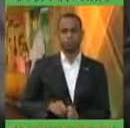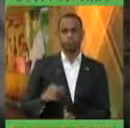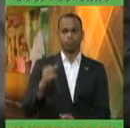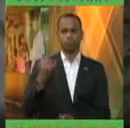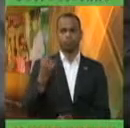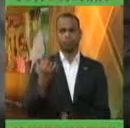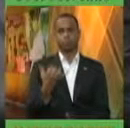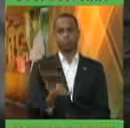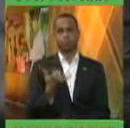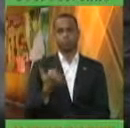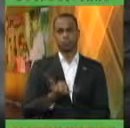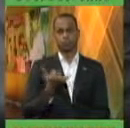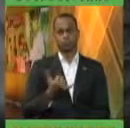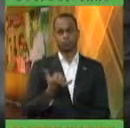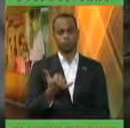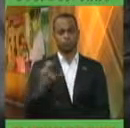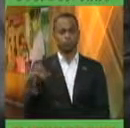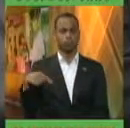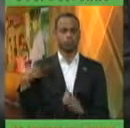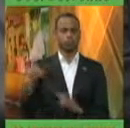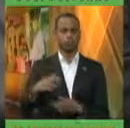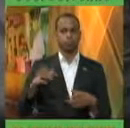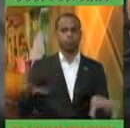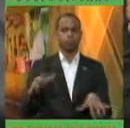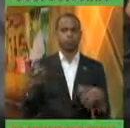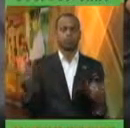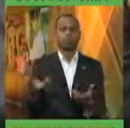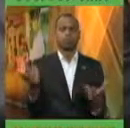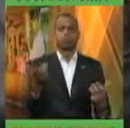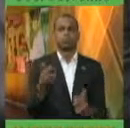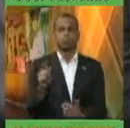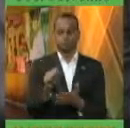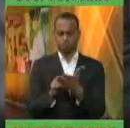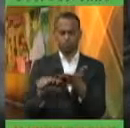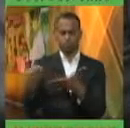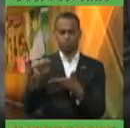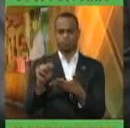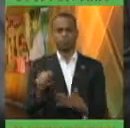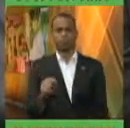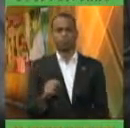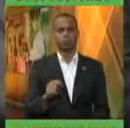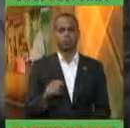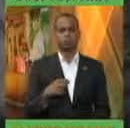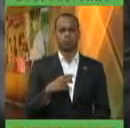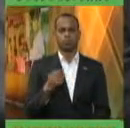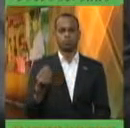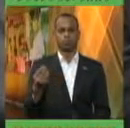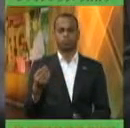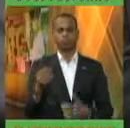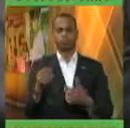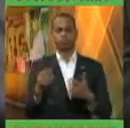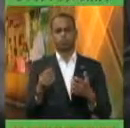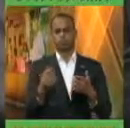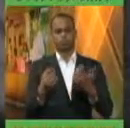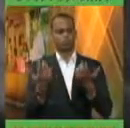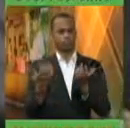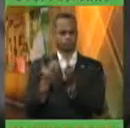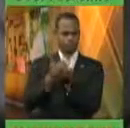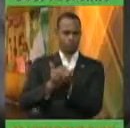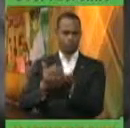ahora mismo con todo lo que se está haciendo allá con el tema del turismo en el muelle los